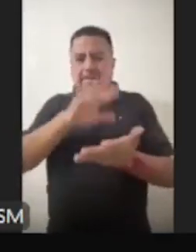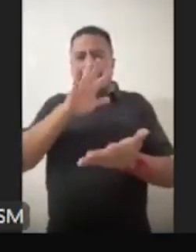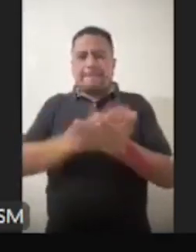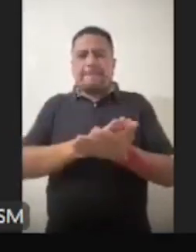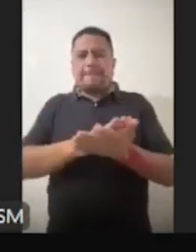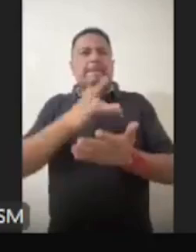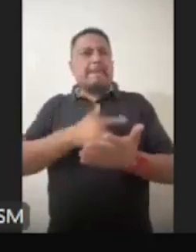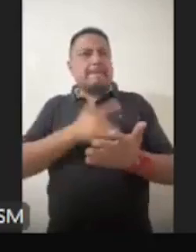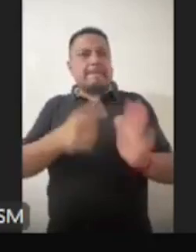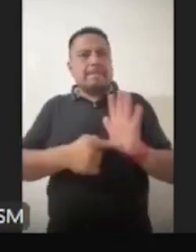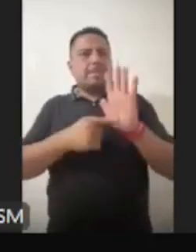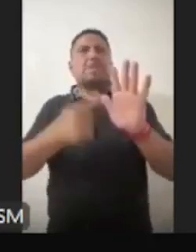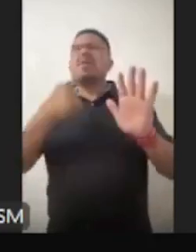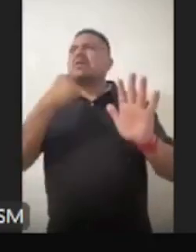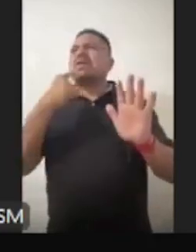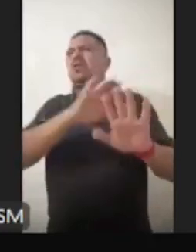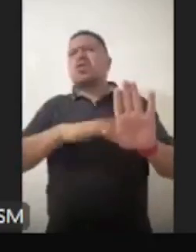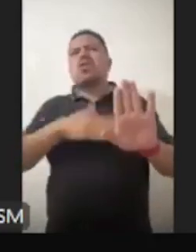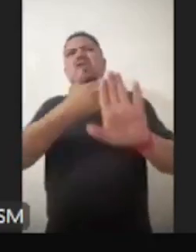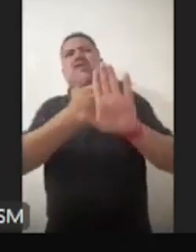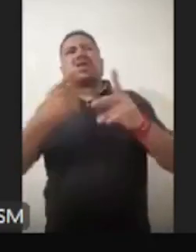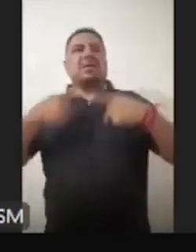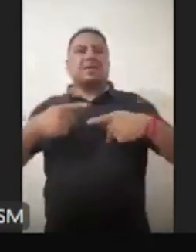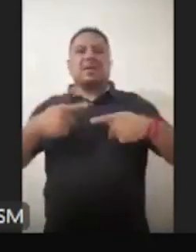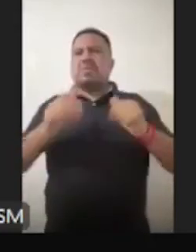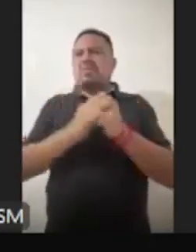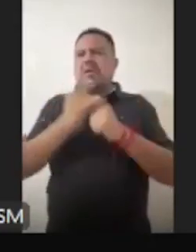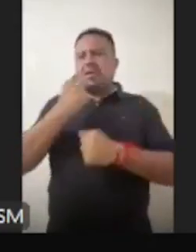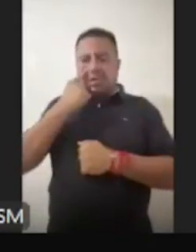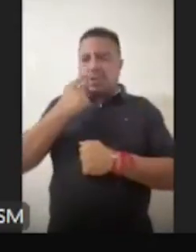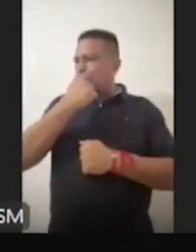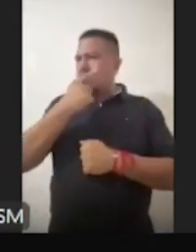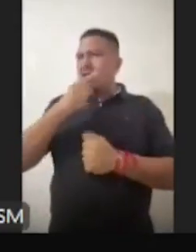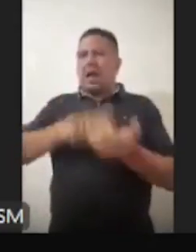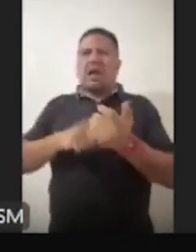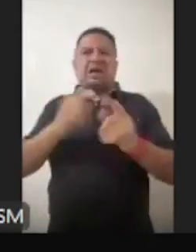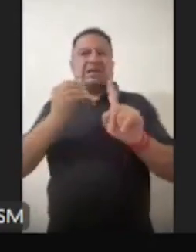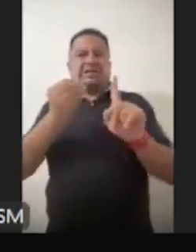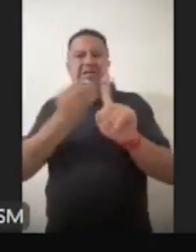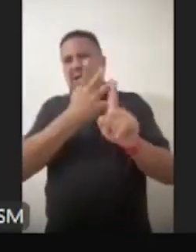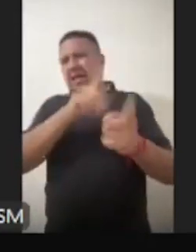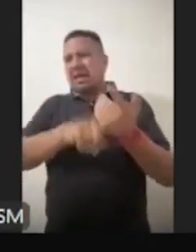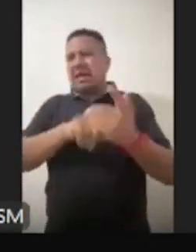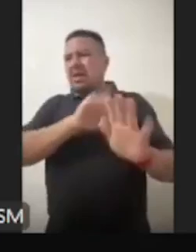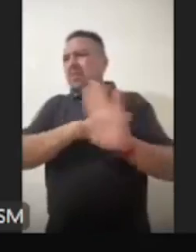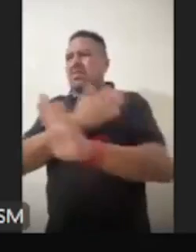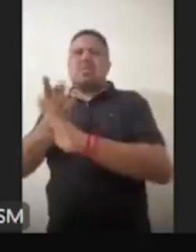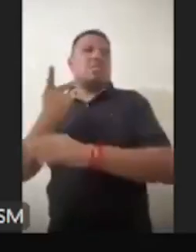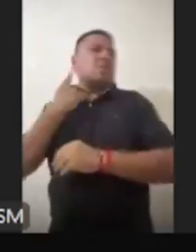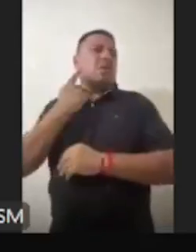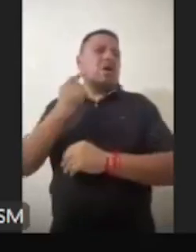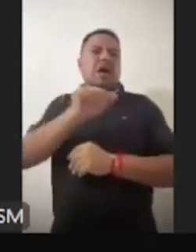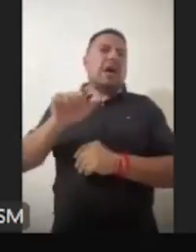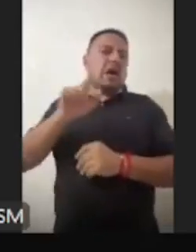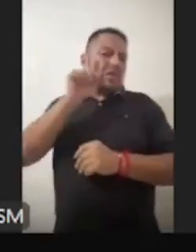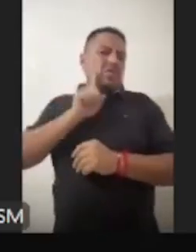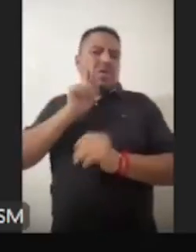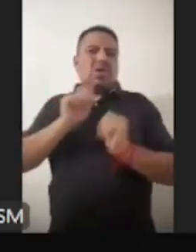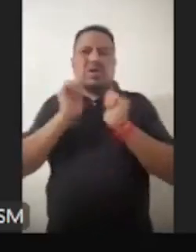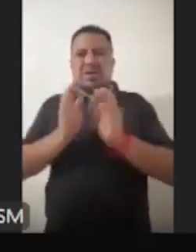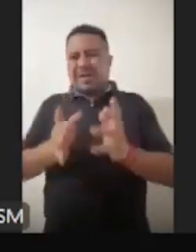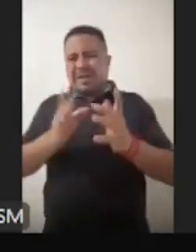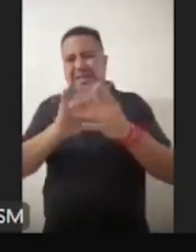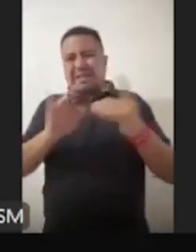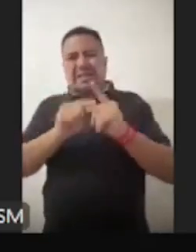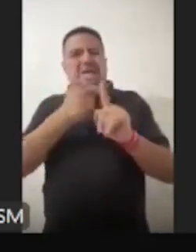presentó formal denuncia en contra de los denunciados porque consideró que dichos actos configuraban violencia política de género. Derivado de lo anterior, en el caudal